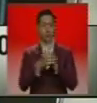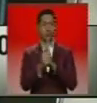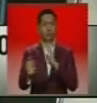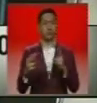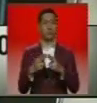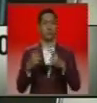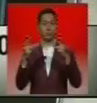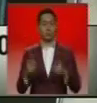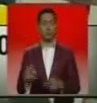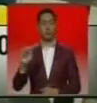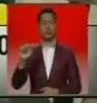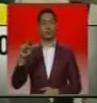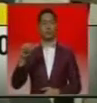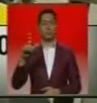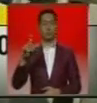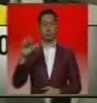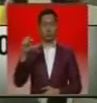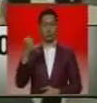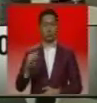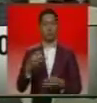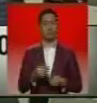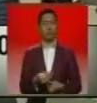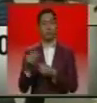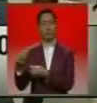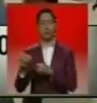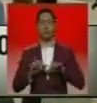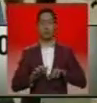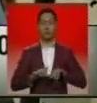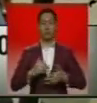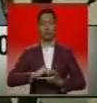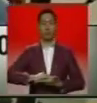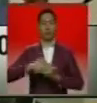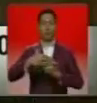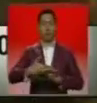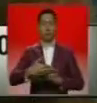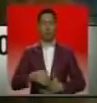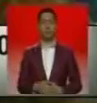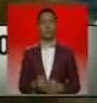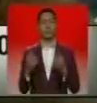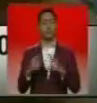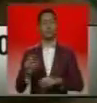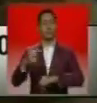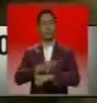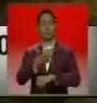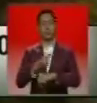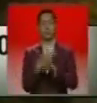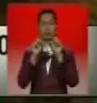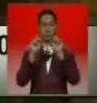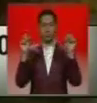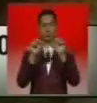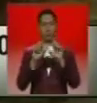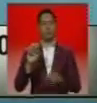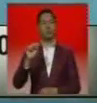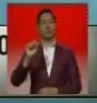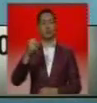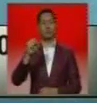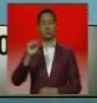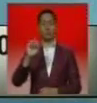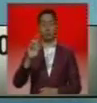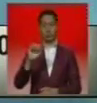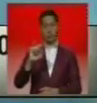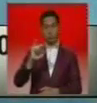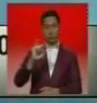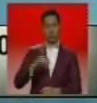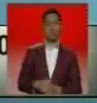Arauz, entregó a Leslie una computadora portátil, mientras que el gerente de la compañía Asiri Labs, Fernando Montalvo, le otorgó